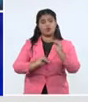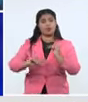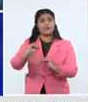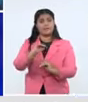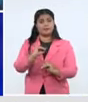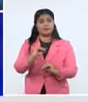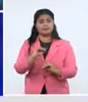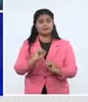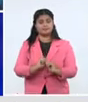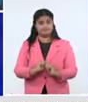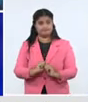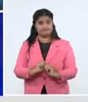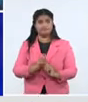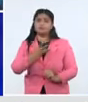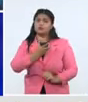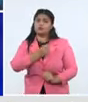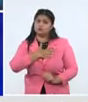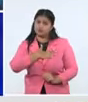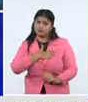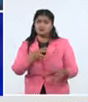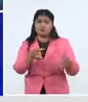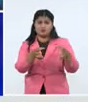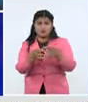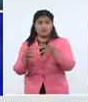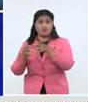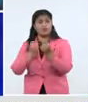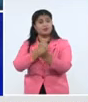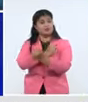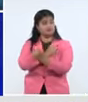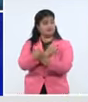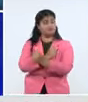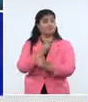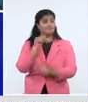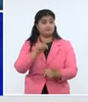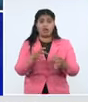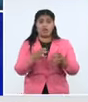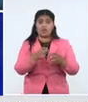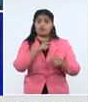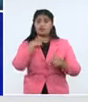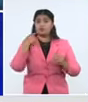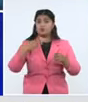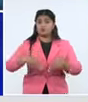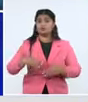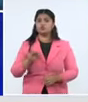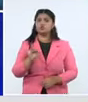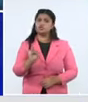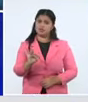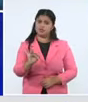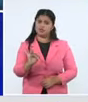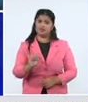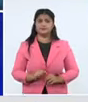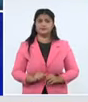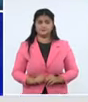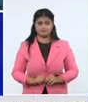grupo de mayor riesgo, con 7 fallecidos de los 9 informados, que es el